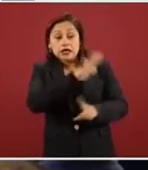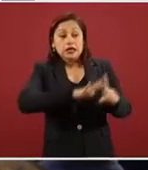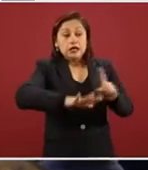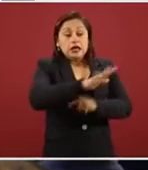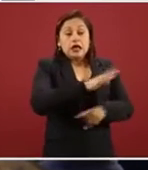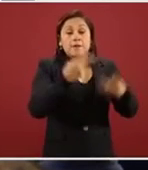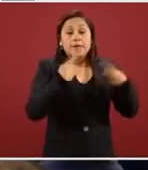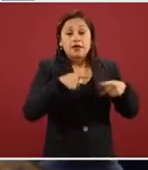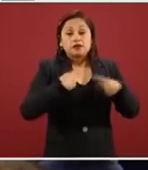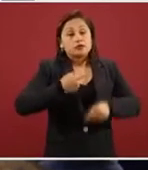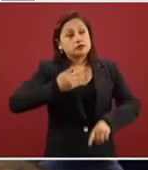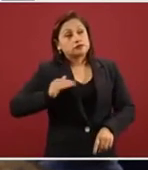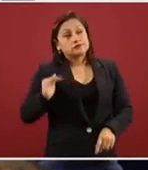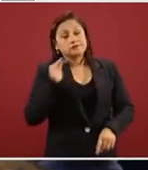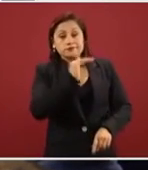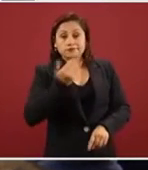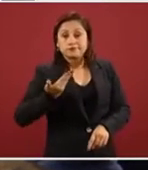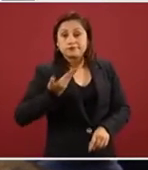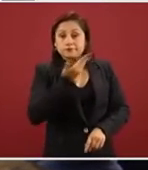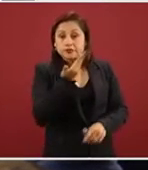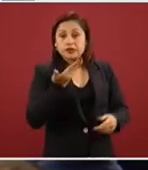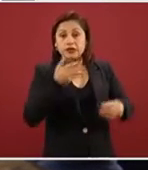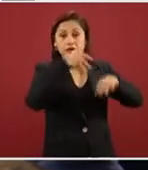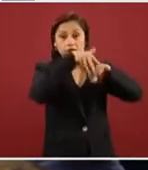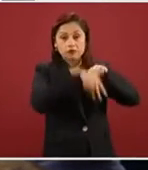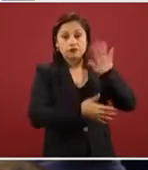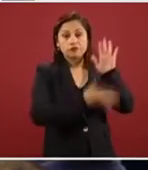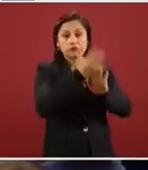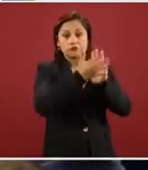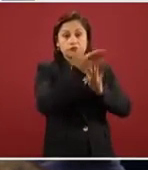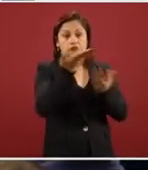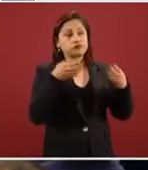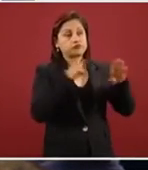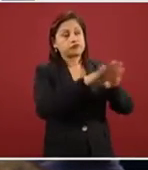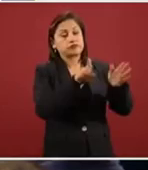que se cancele esta presa, pues también